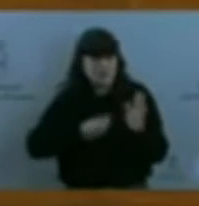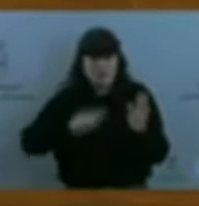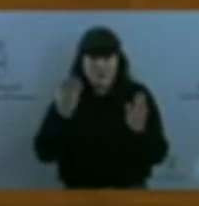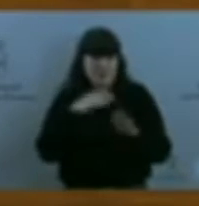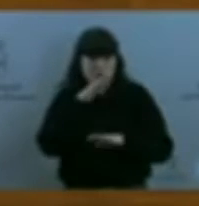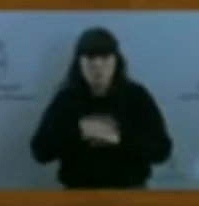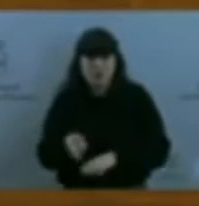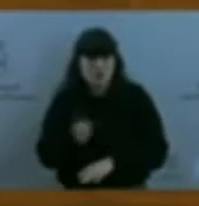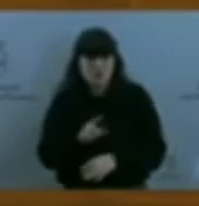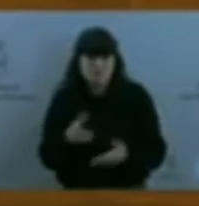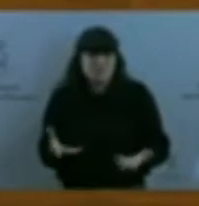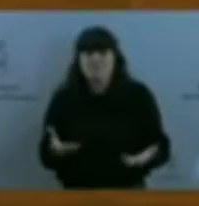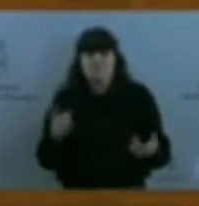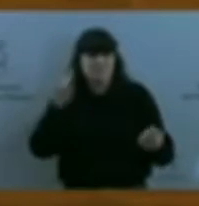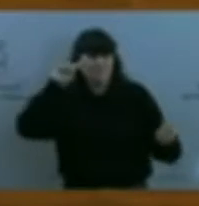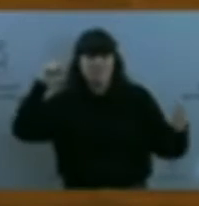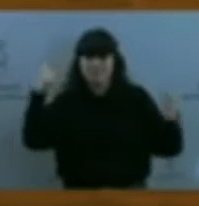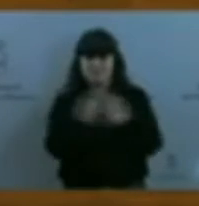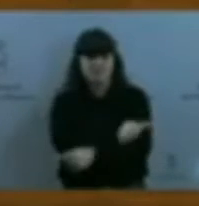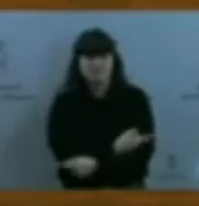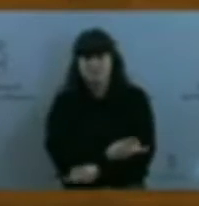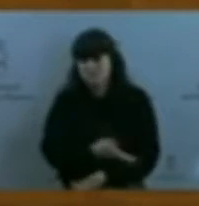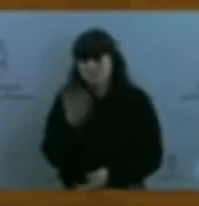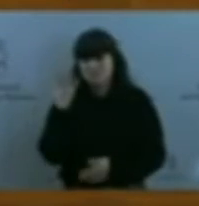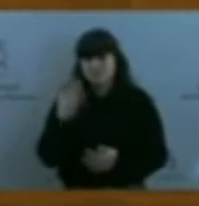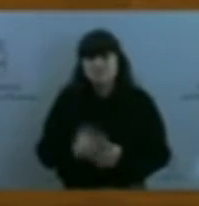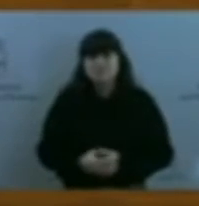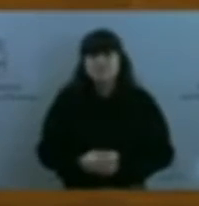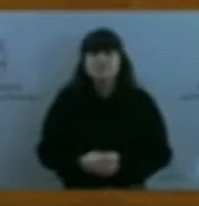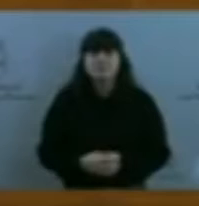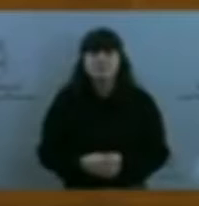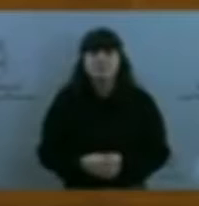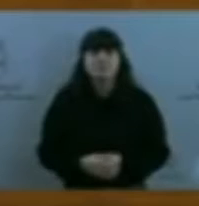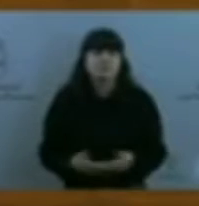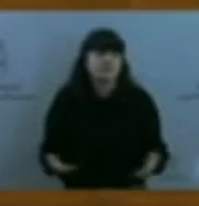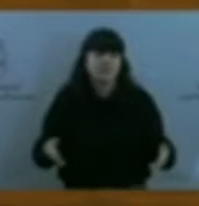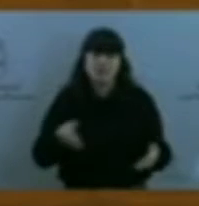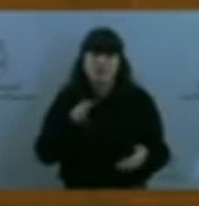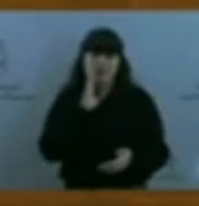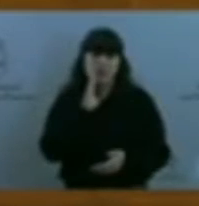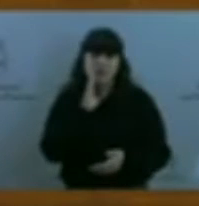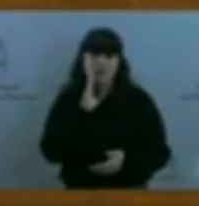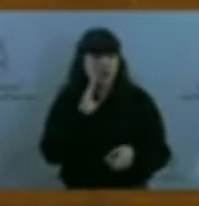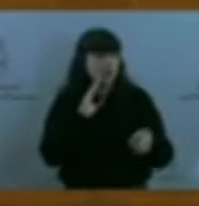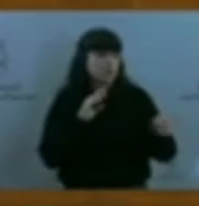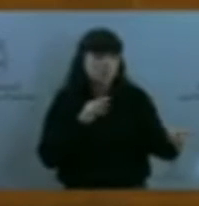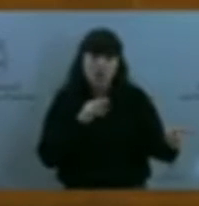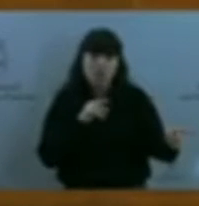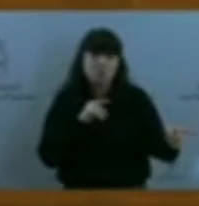dicho. Todo esto anterior ya se lo había dicho y usted, por supuesto, lo negará.